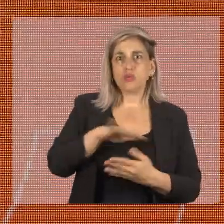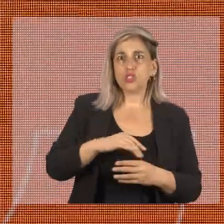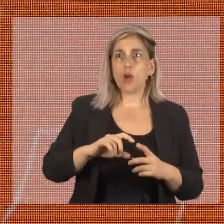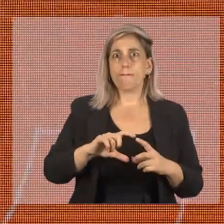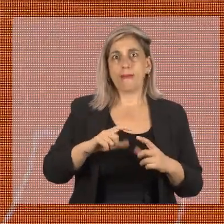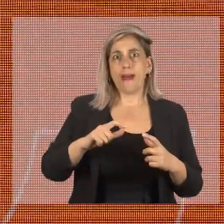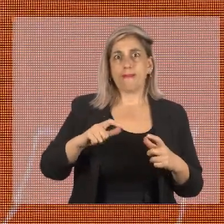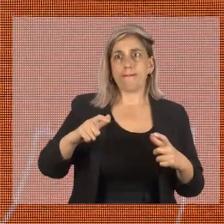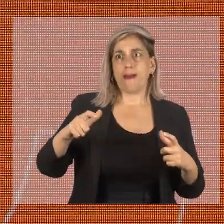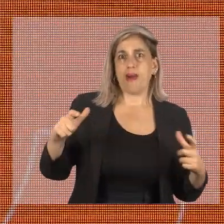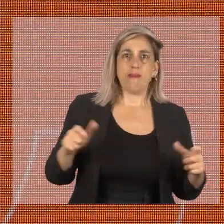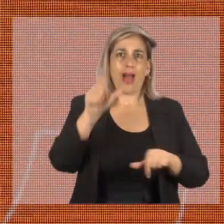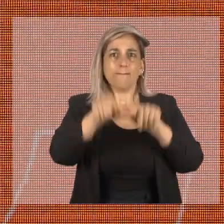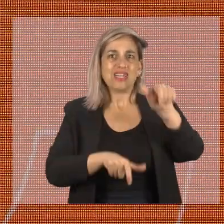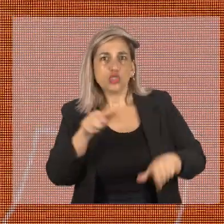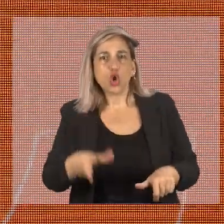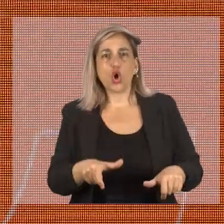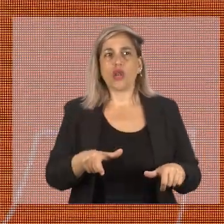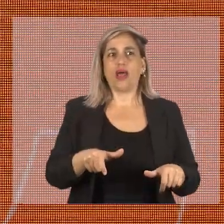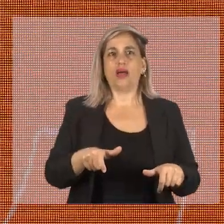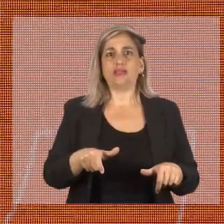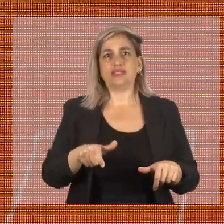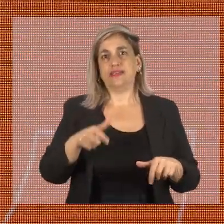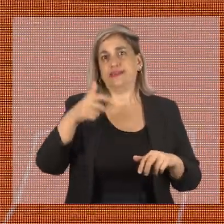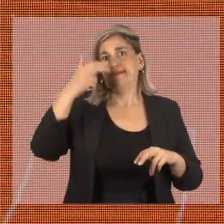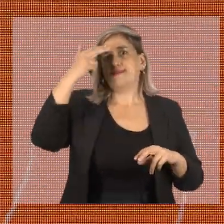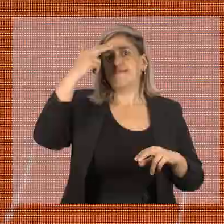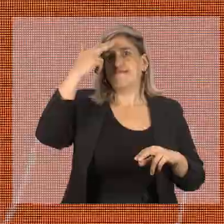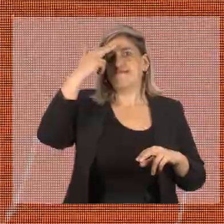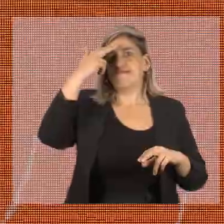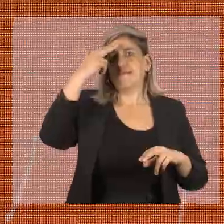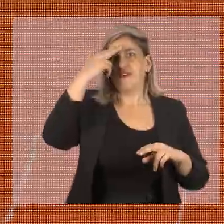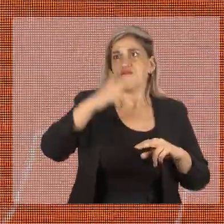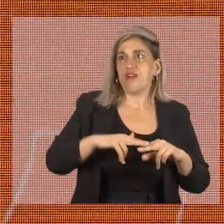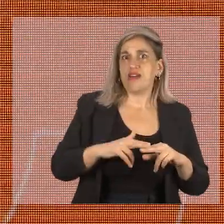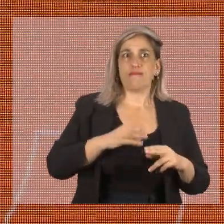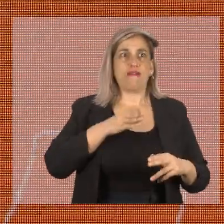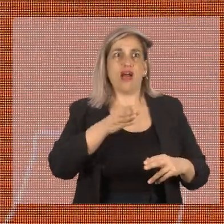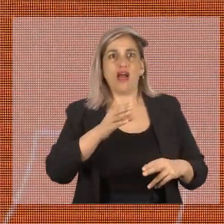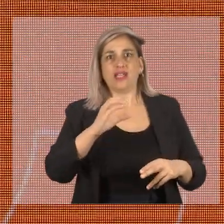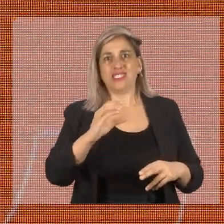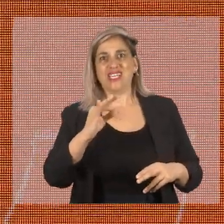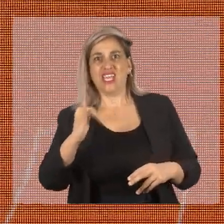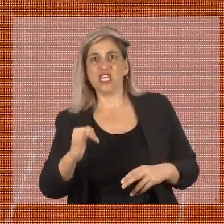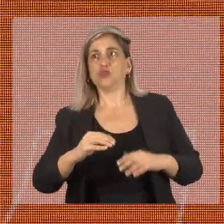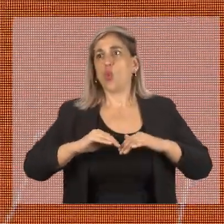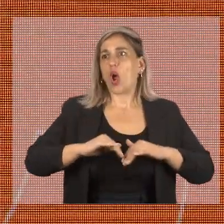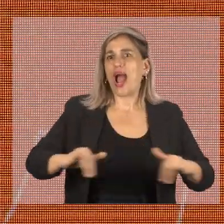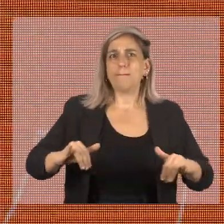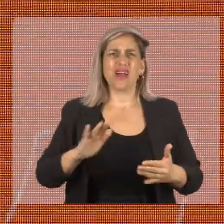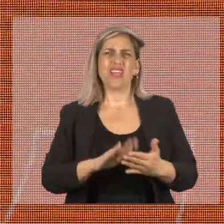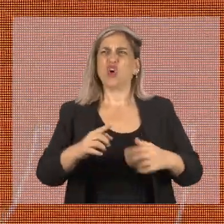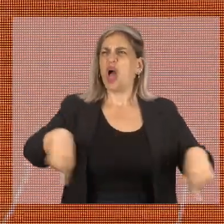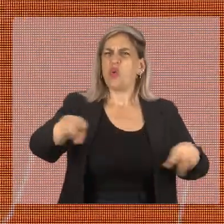los números de gente que está tratando de conseguir un CTI, las campañas acerca